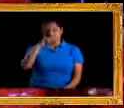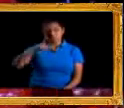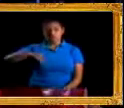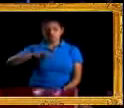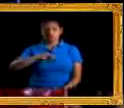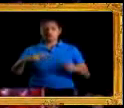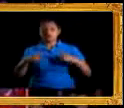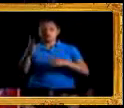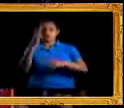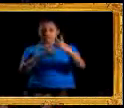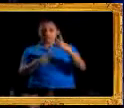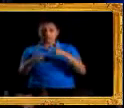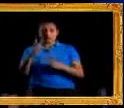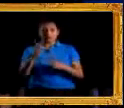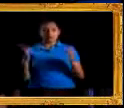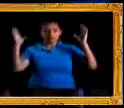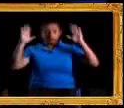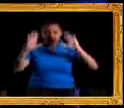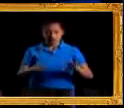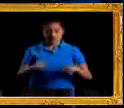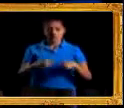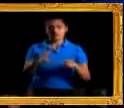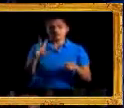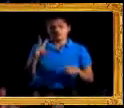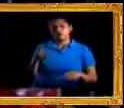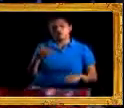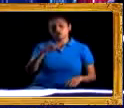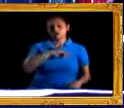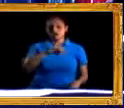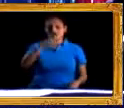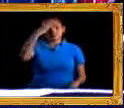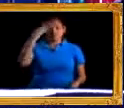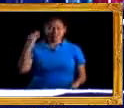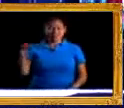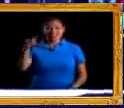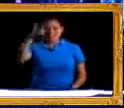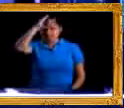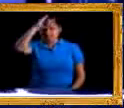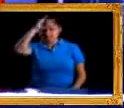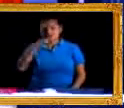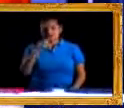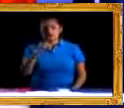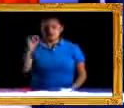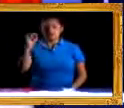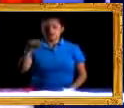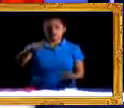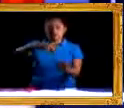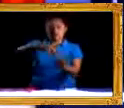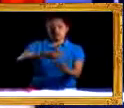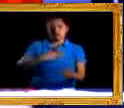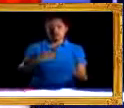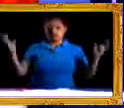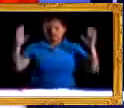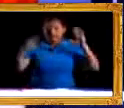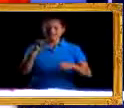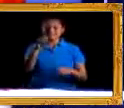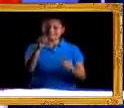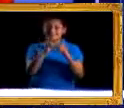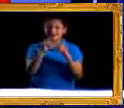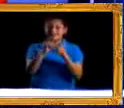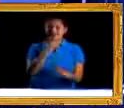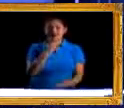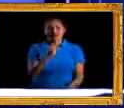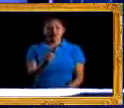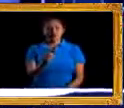venido a adorarle. Pero no se olvide que Satanás le dijo, si postrado me adorares. Y esa palabra,